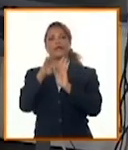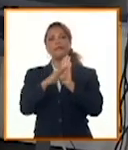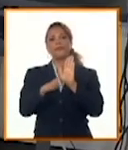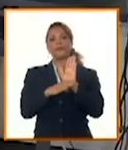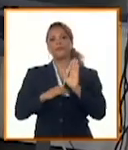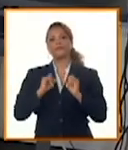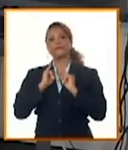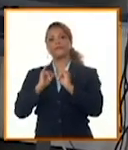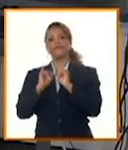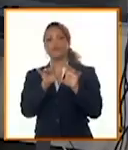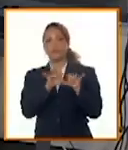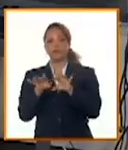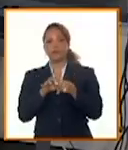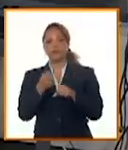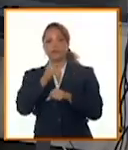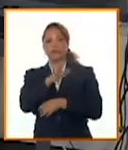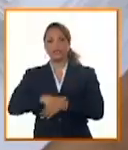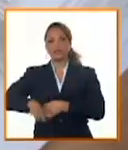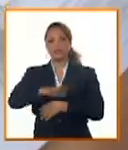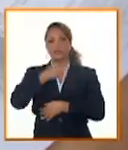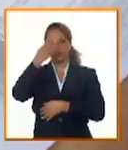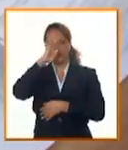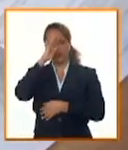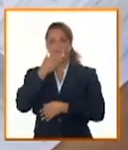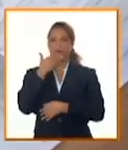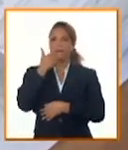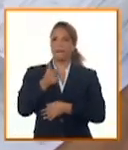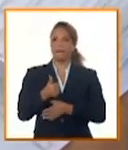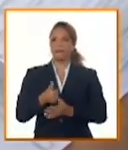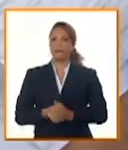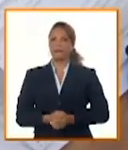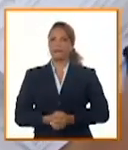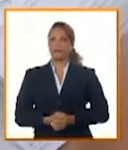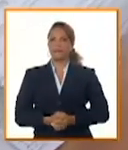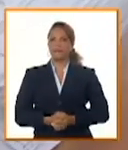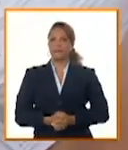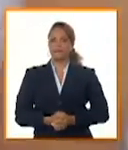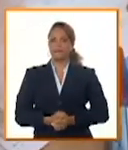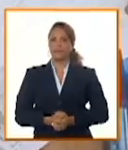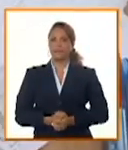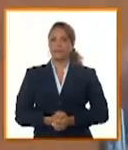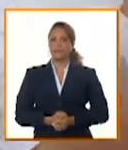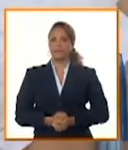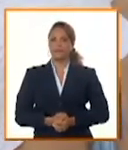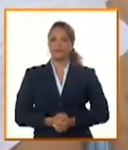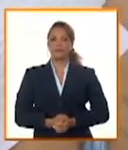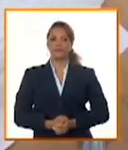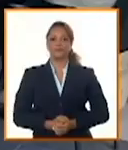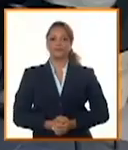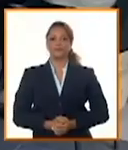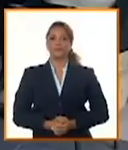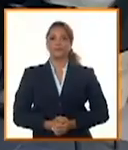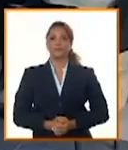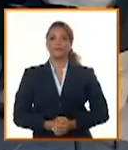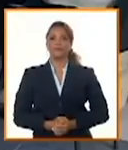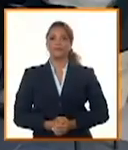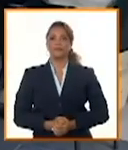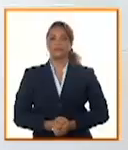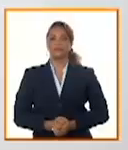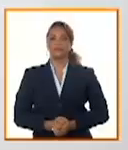informatización de la sociedad cubana en Camagüey Álex López almaguer especial para la mesa